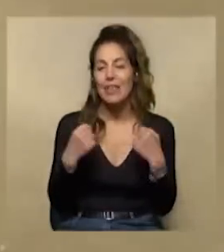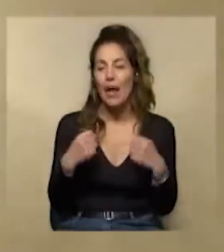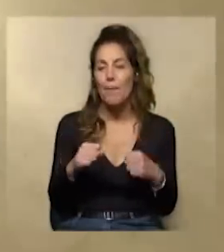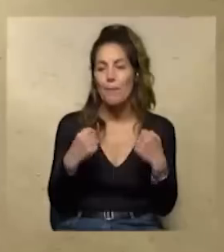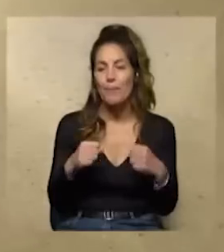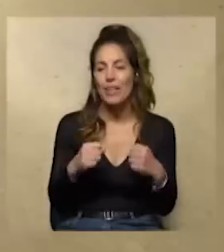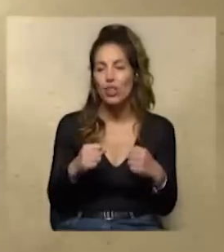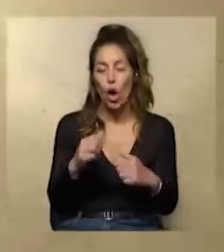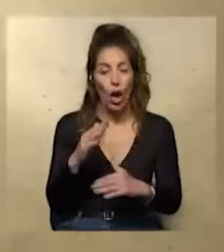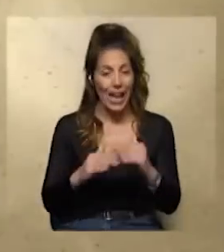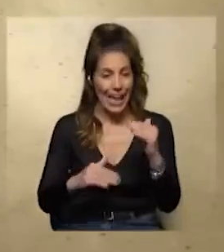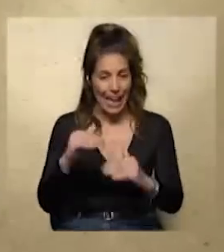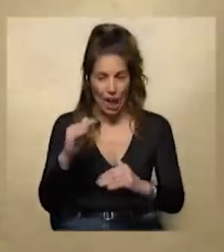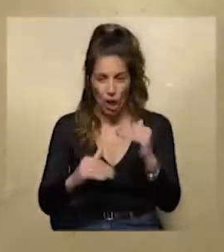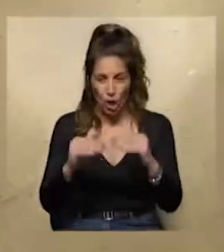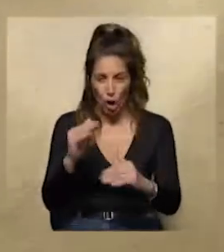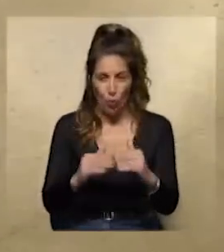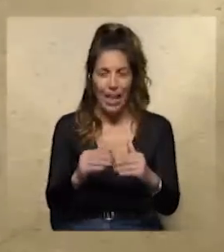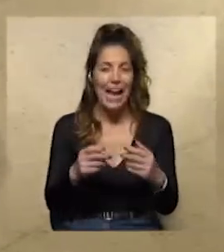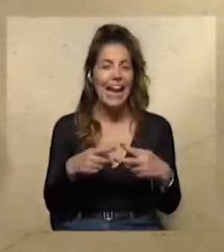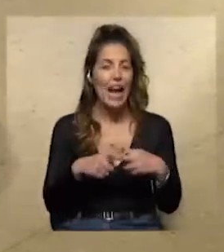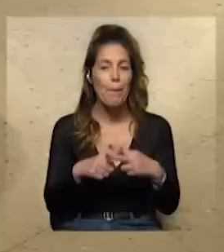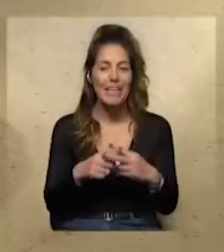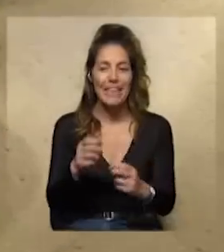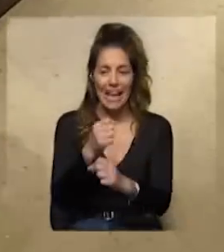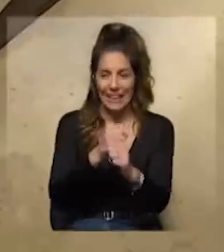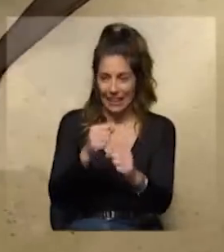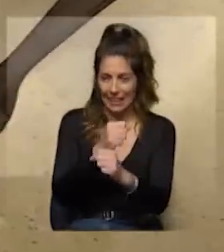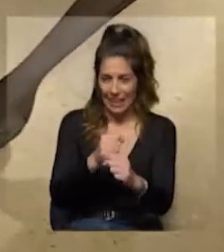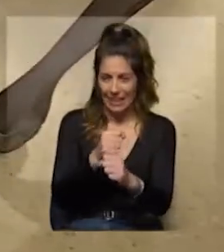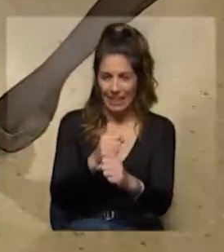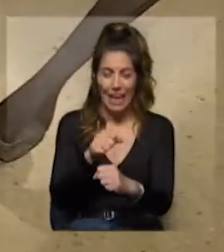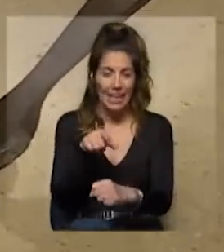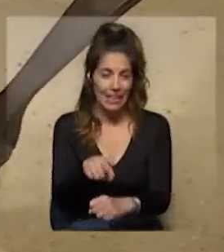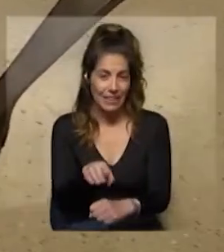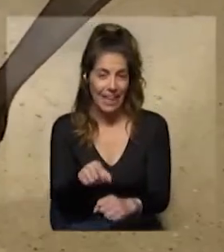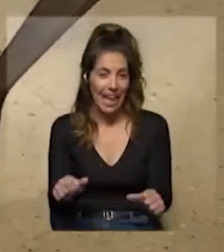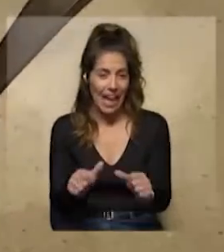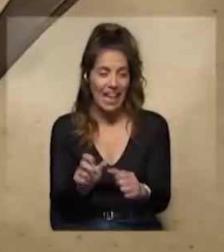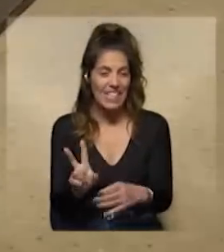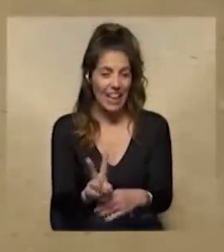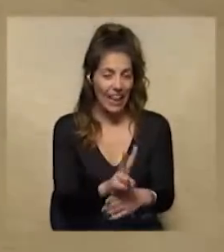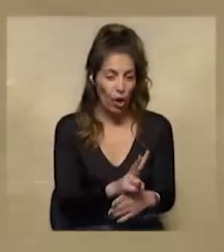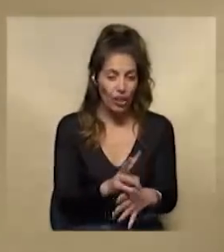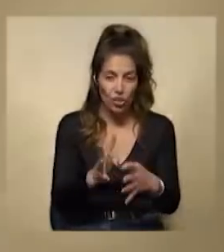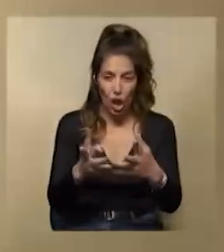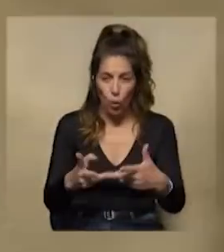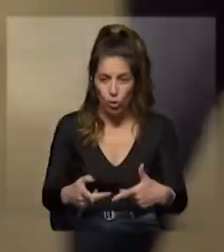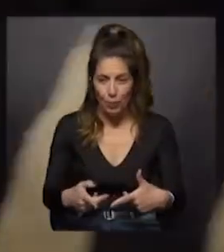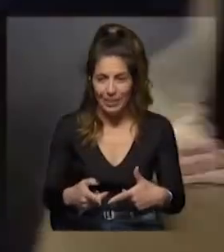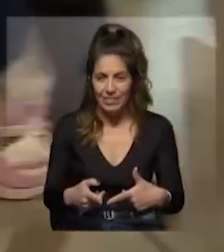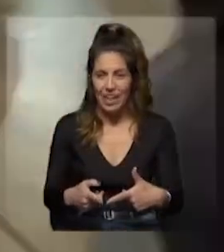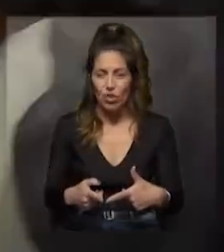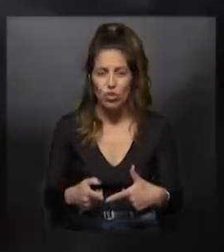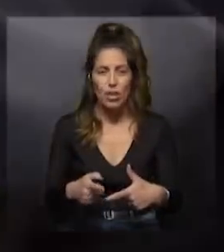en obras Es una herramienta de ingeniería digamos así como lo vemos spot hace recorridos automatizados y en